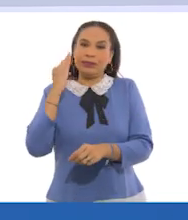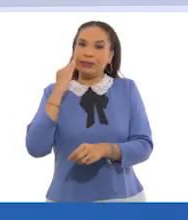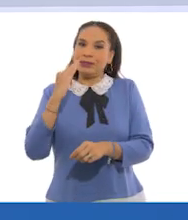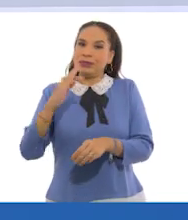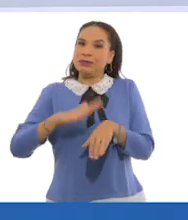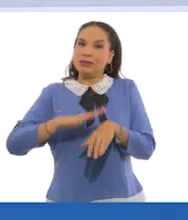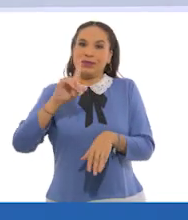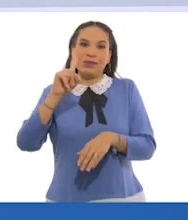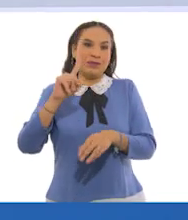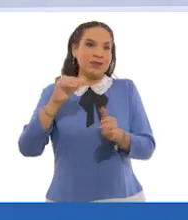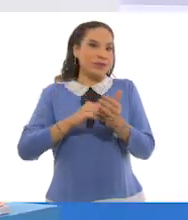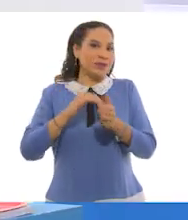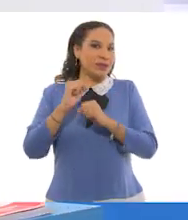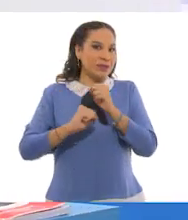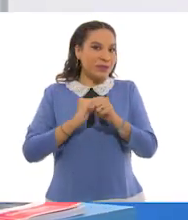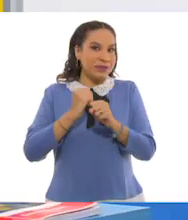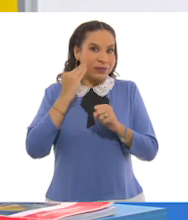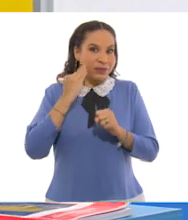más de 1,000 años.